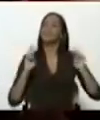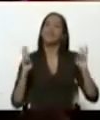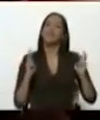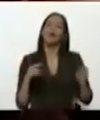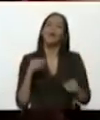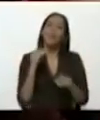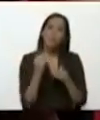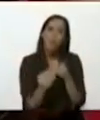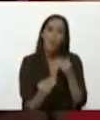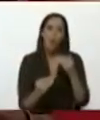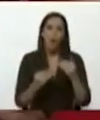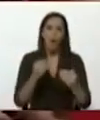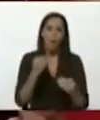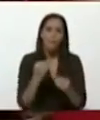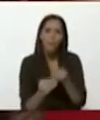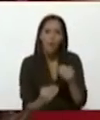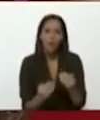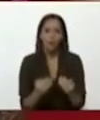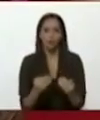poco,